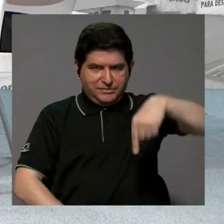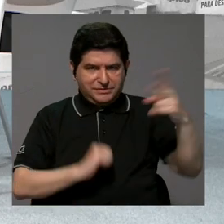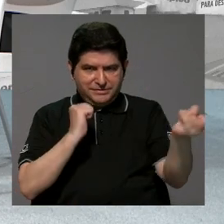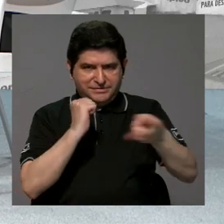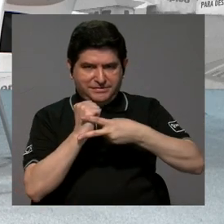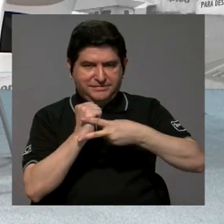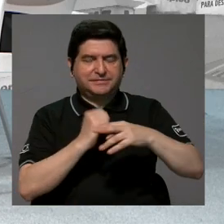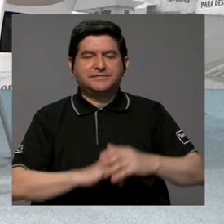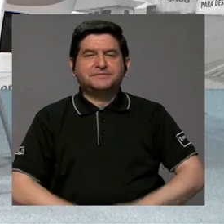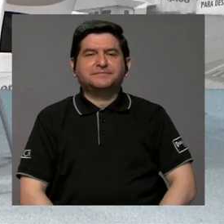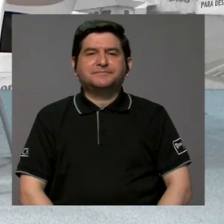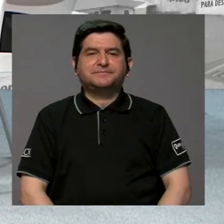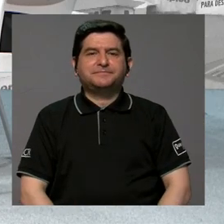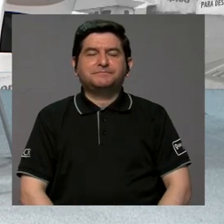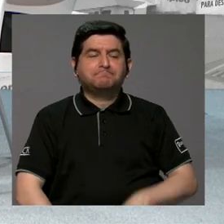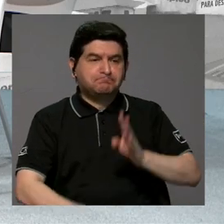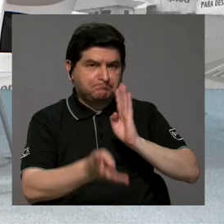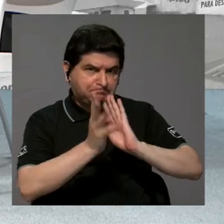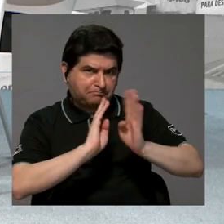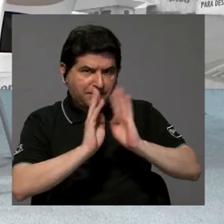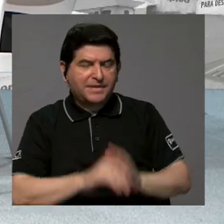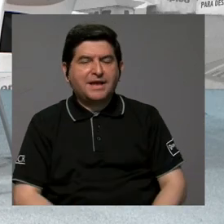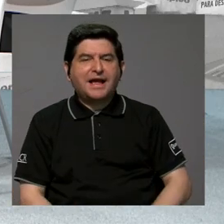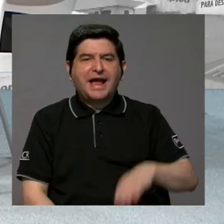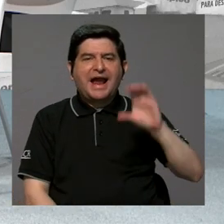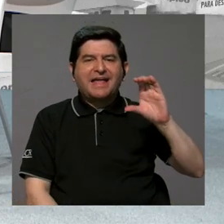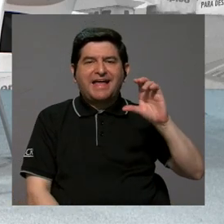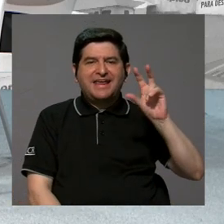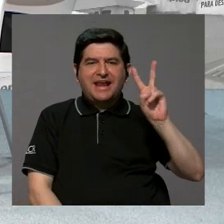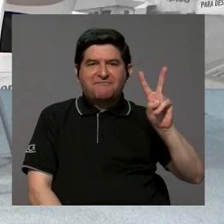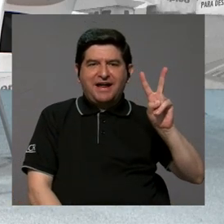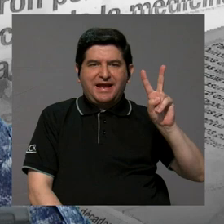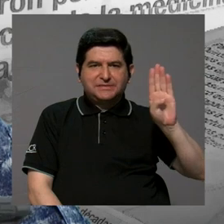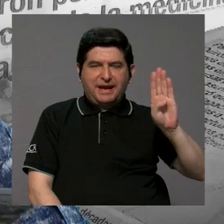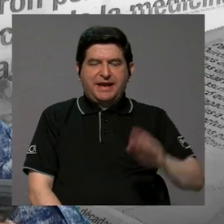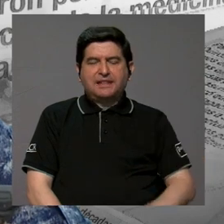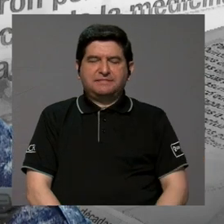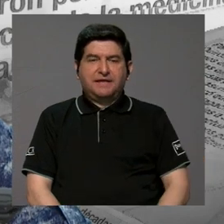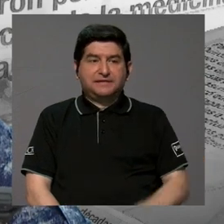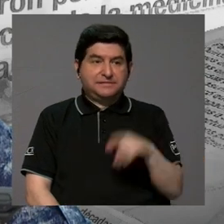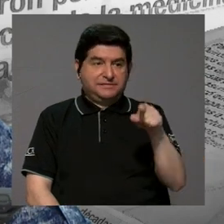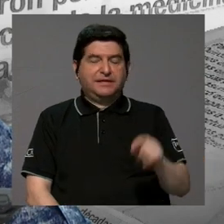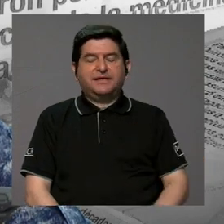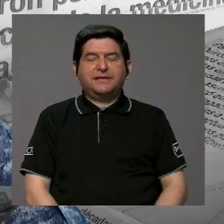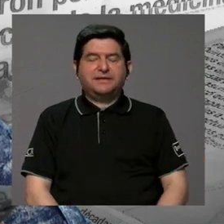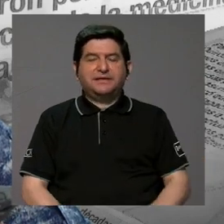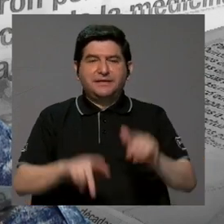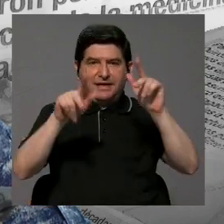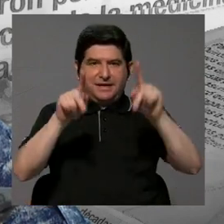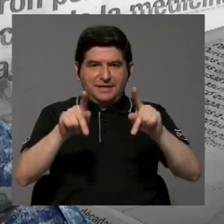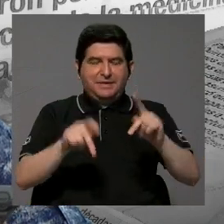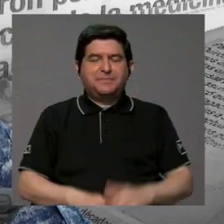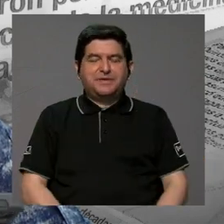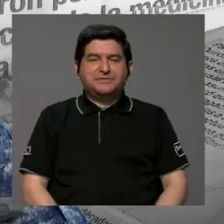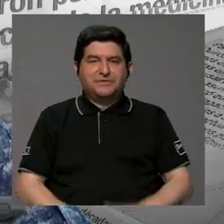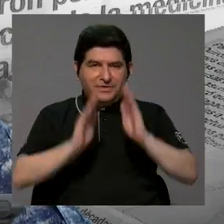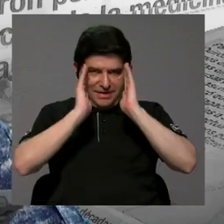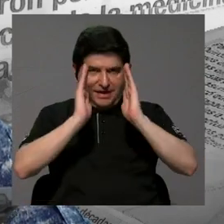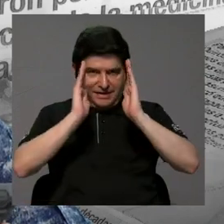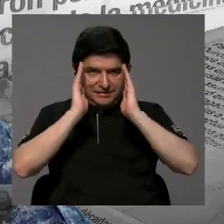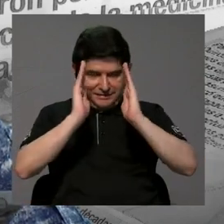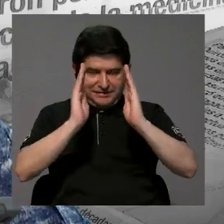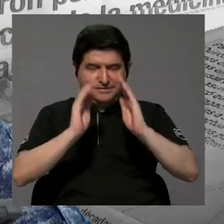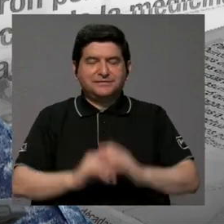oportunidad y vamos a conversar con Catalina Vargas Barrantes, quien ha sido paciente, también